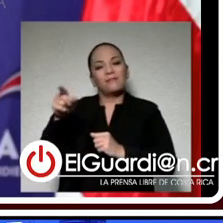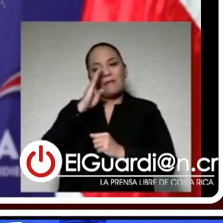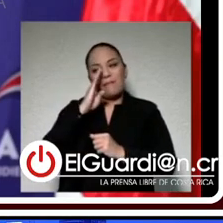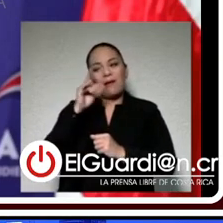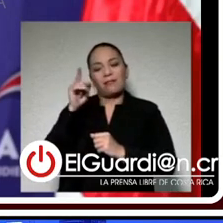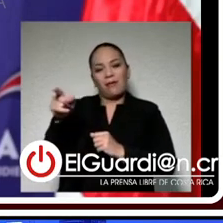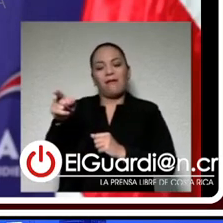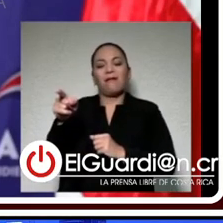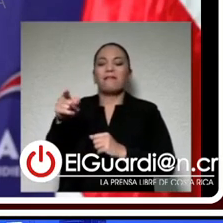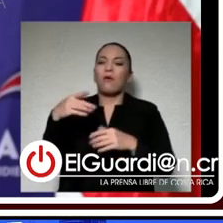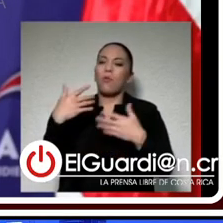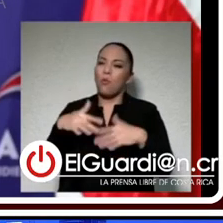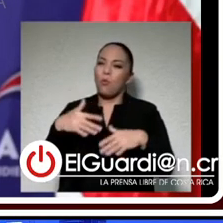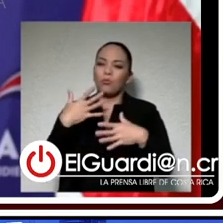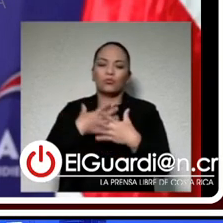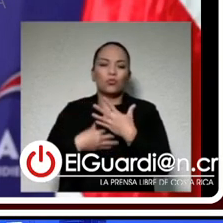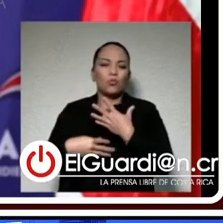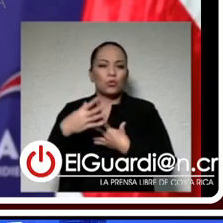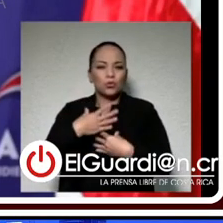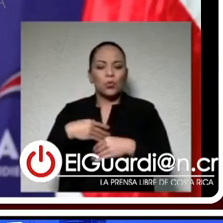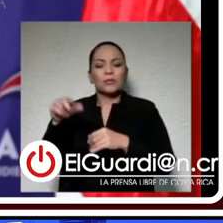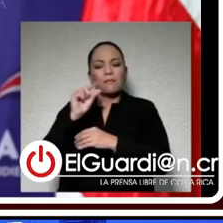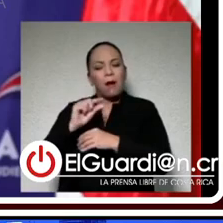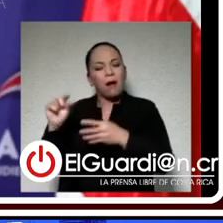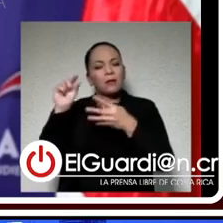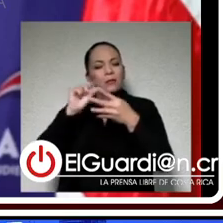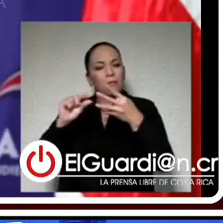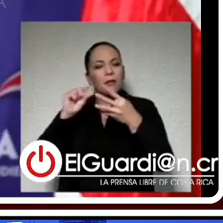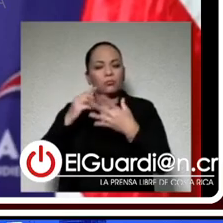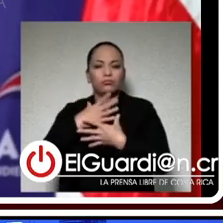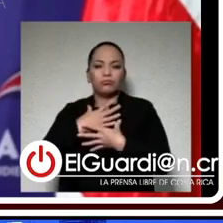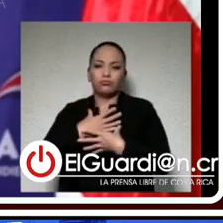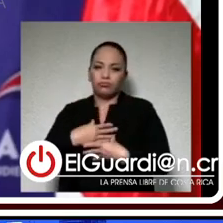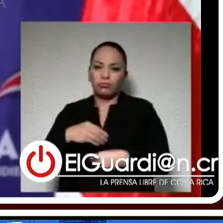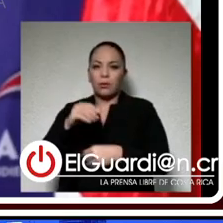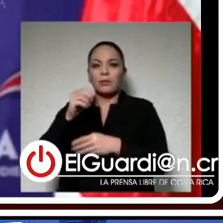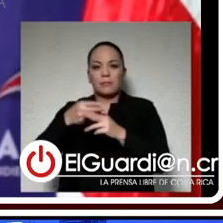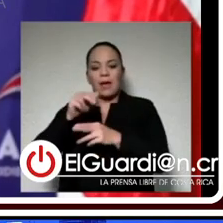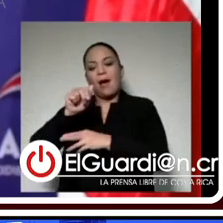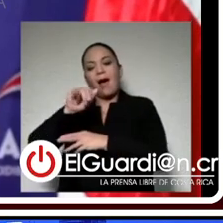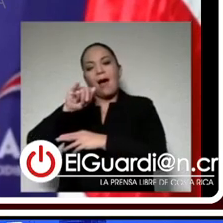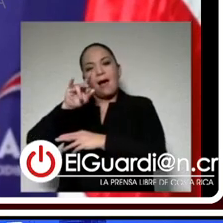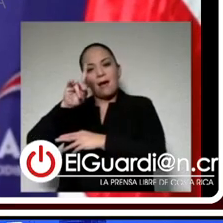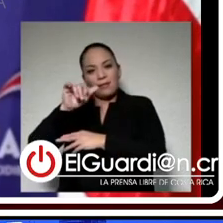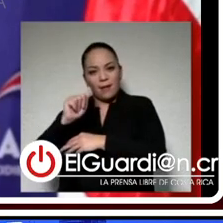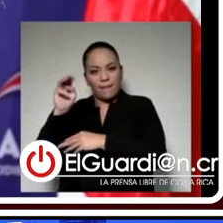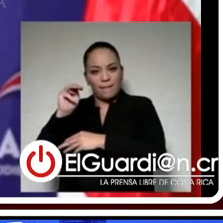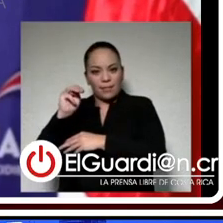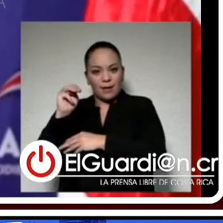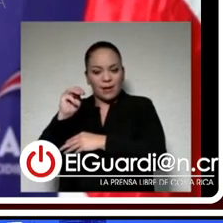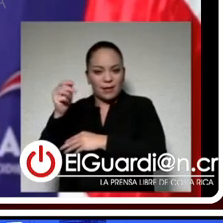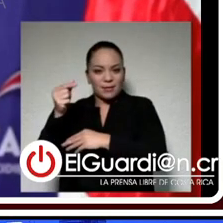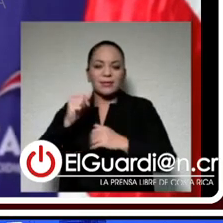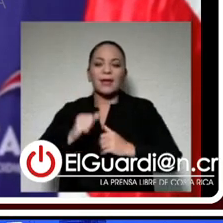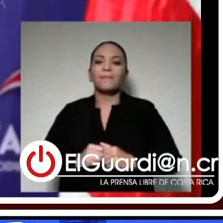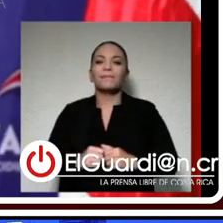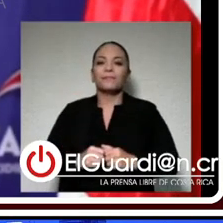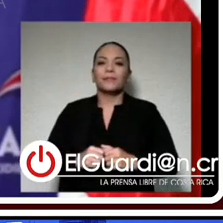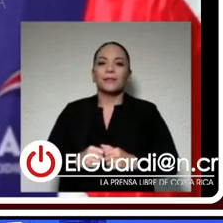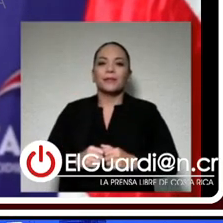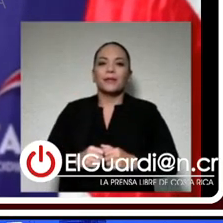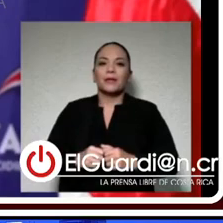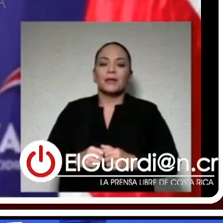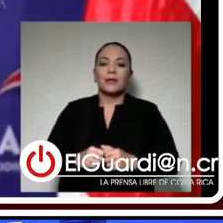madre por semanas, a doña Aida Madrigal García, y el primer día de este